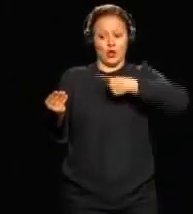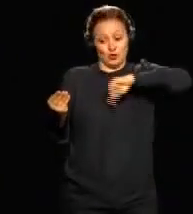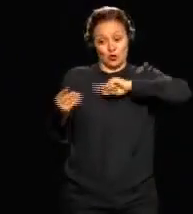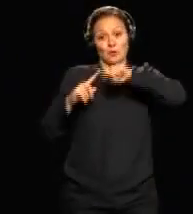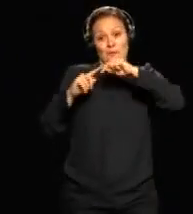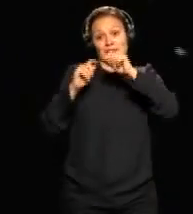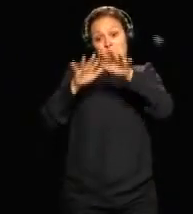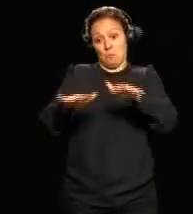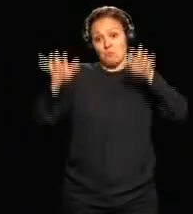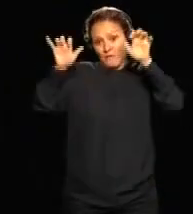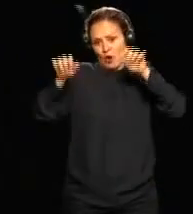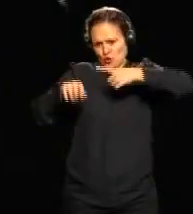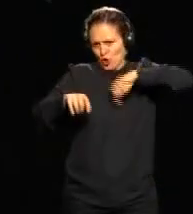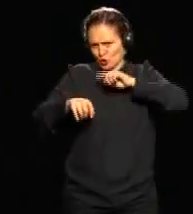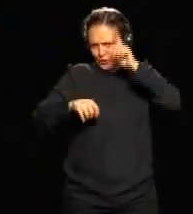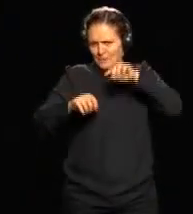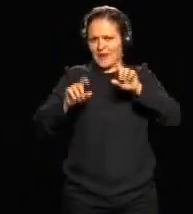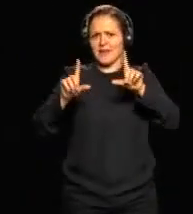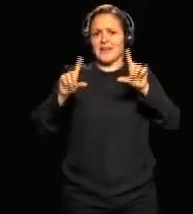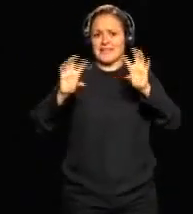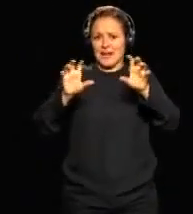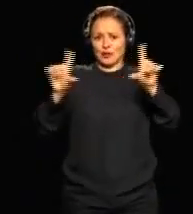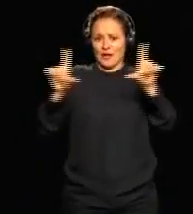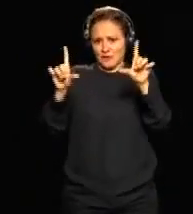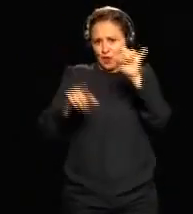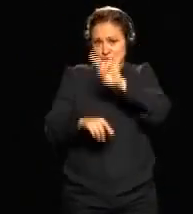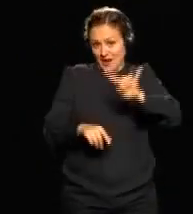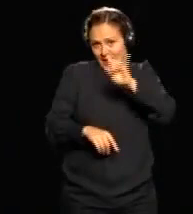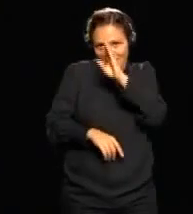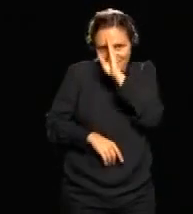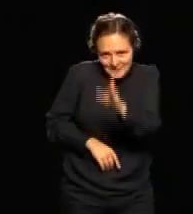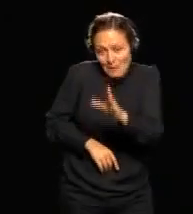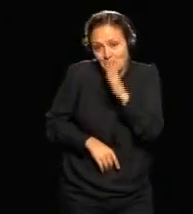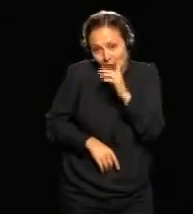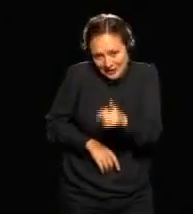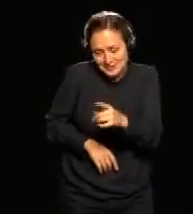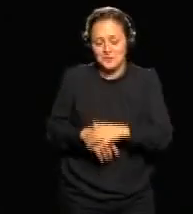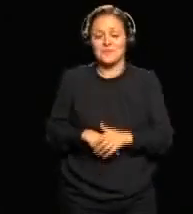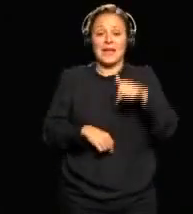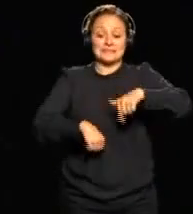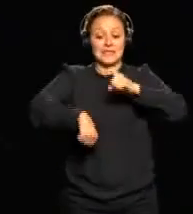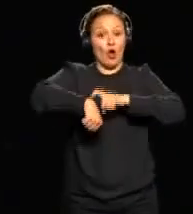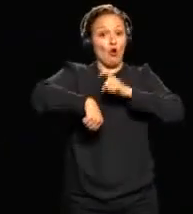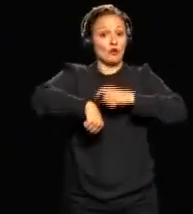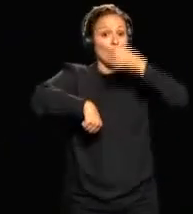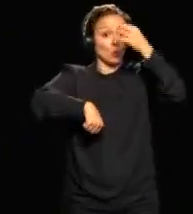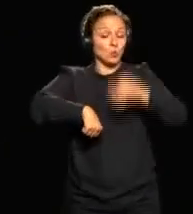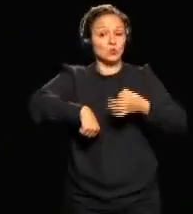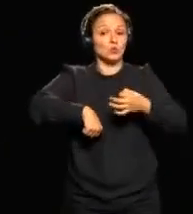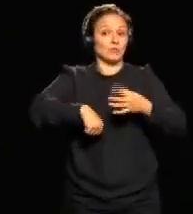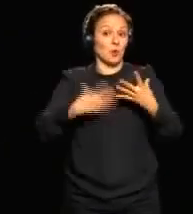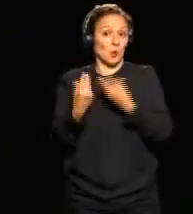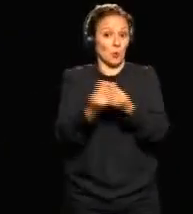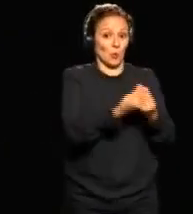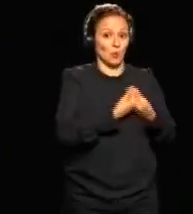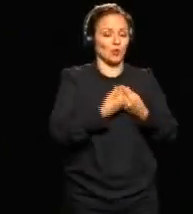somos parte de ese público, incluso a través de Radio Televisión Canaria. Por eso lo contamos en directo a esta hora en la que seguimos con todos